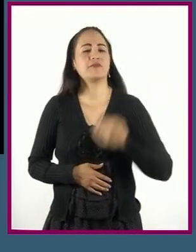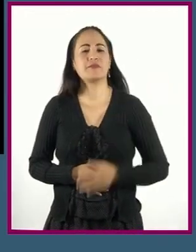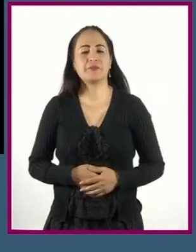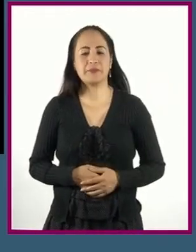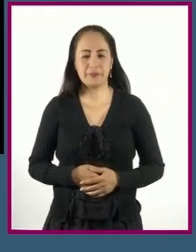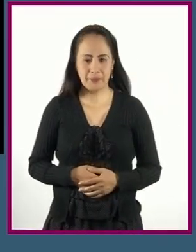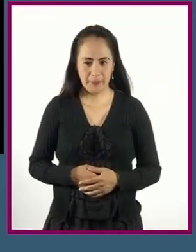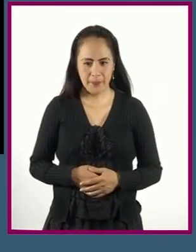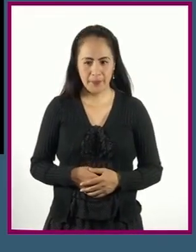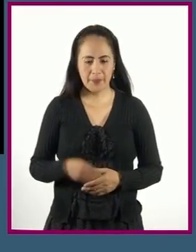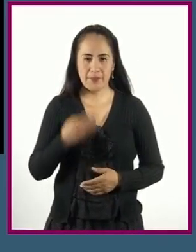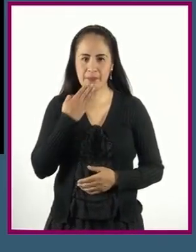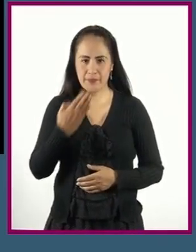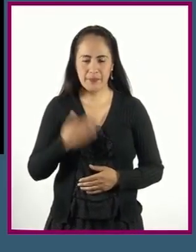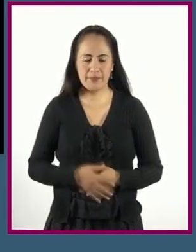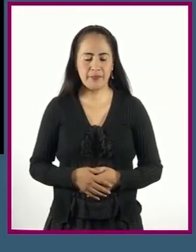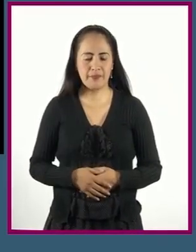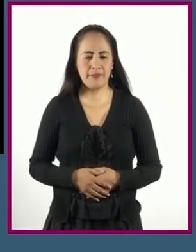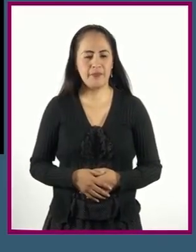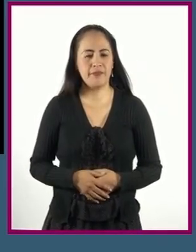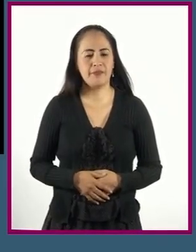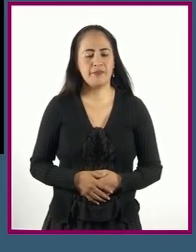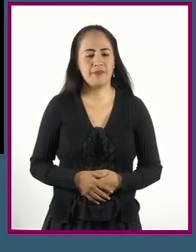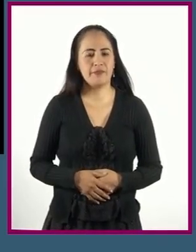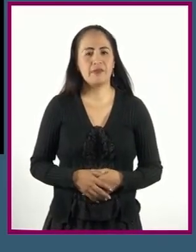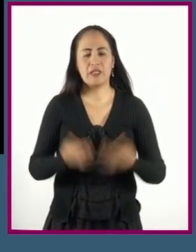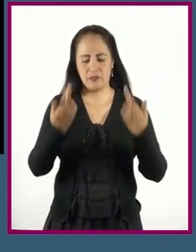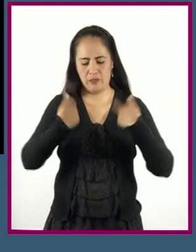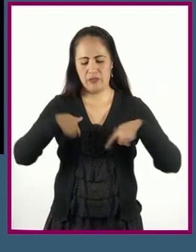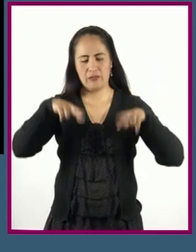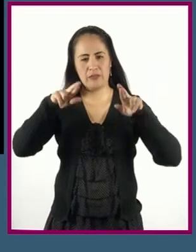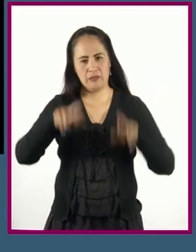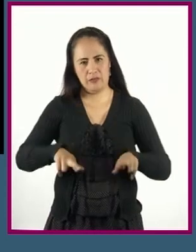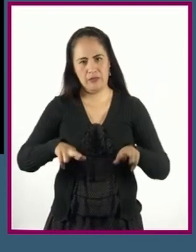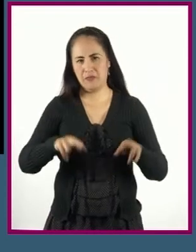Muy bien. Ahora podemos representar también